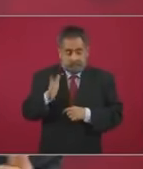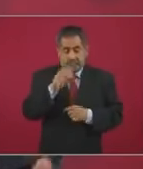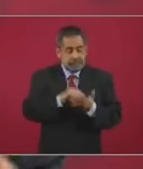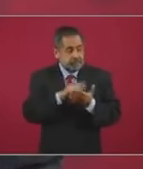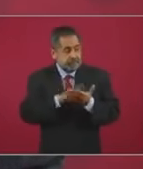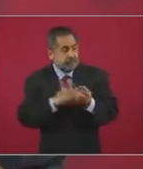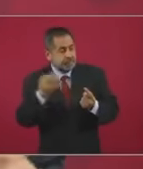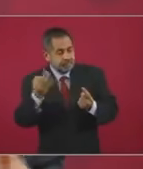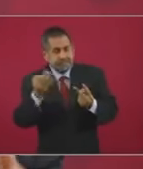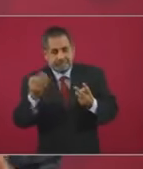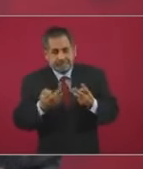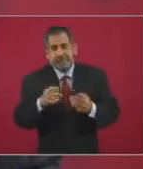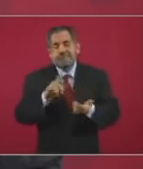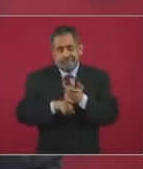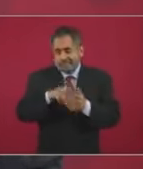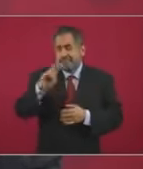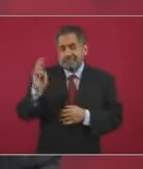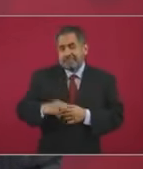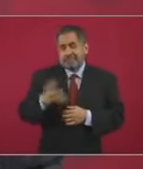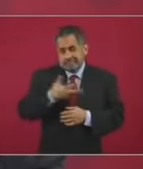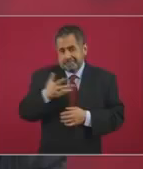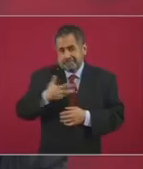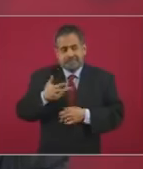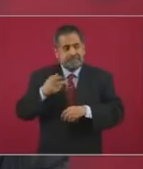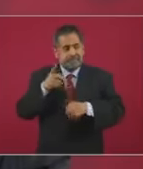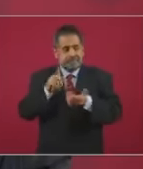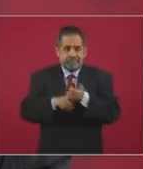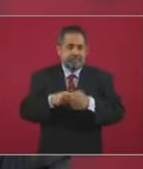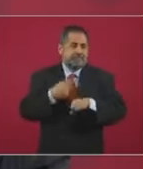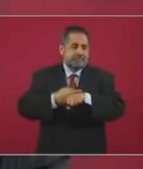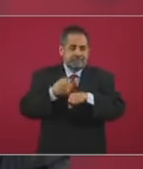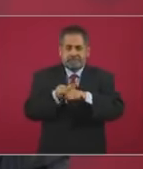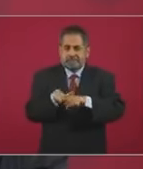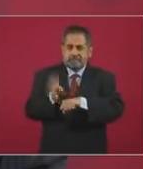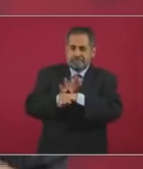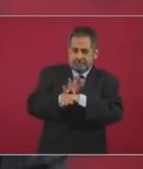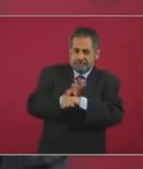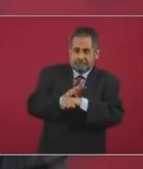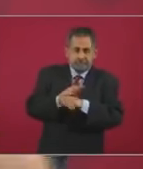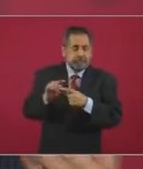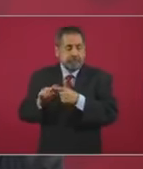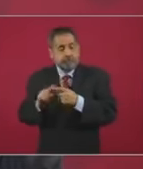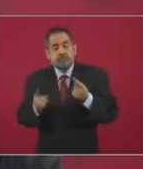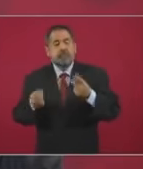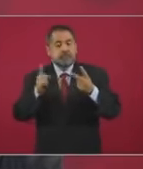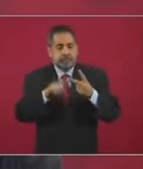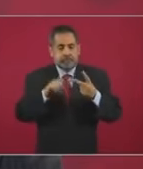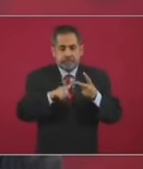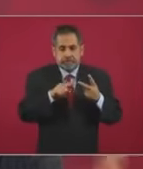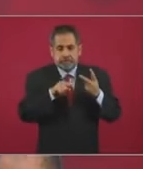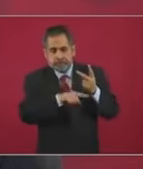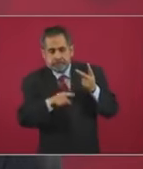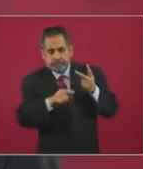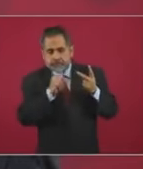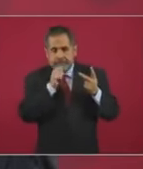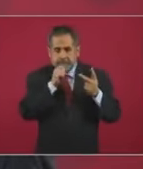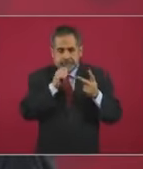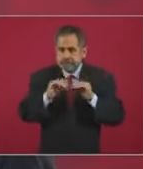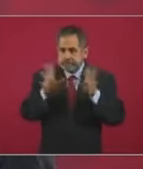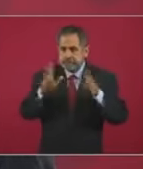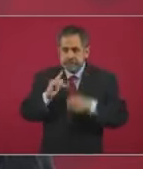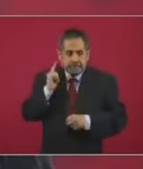confirmados, las personas que han sido demostradas con infección por el virus SARS-CoV-2, pero también nos anticipamos a los hechos,